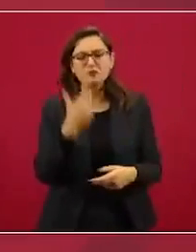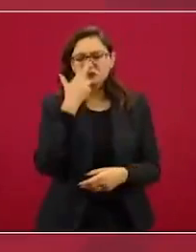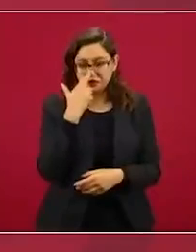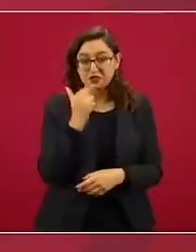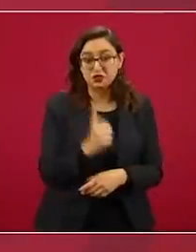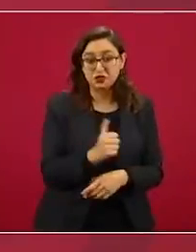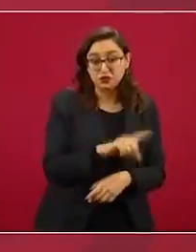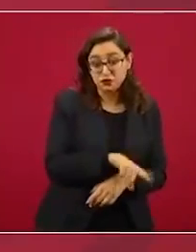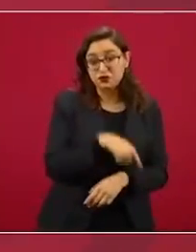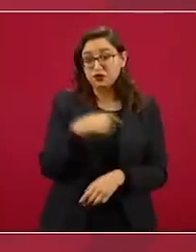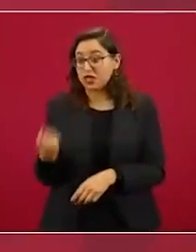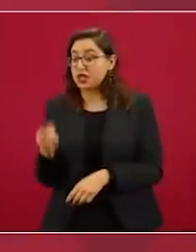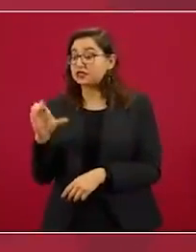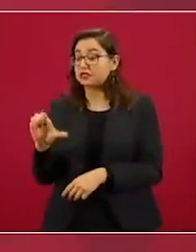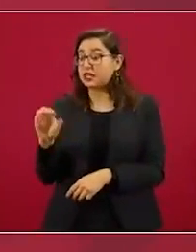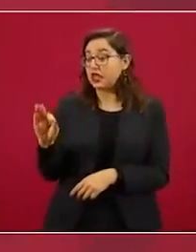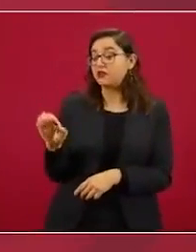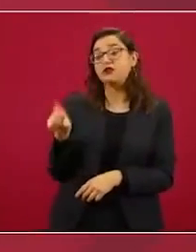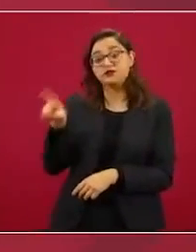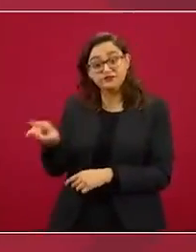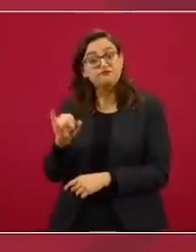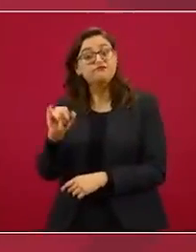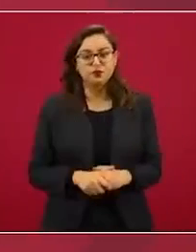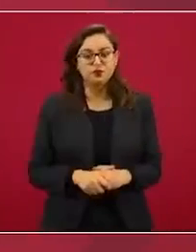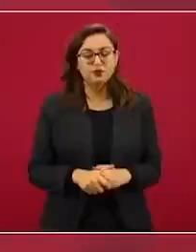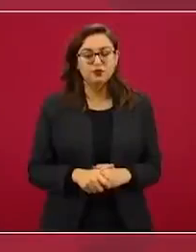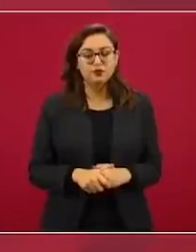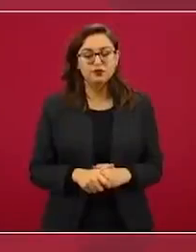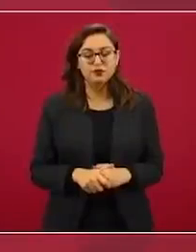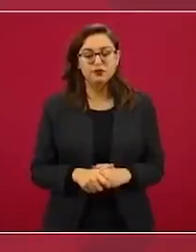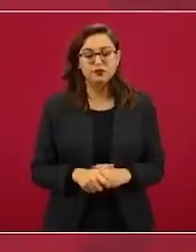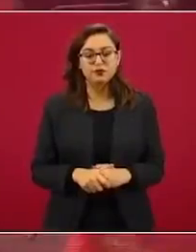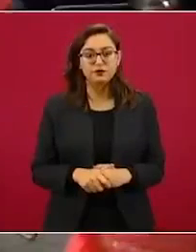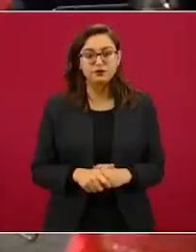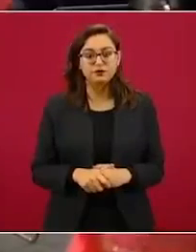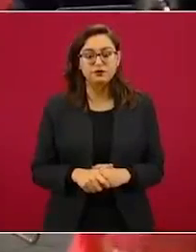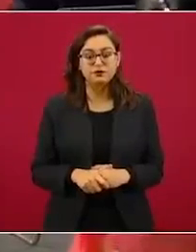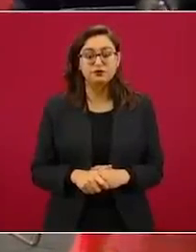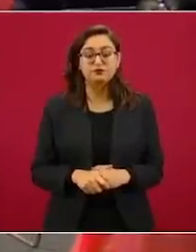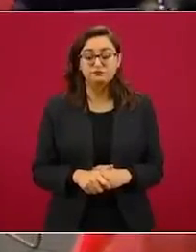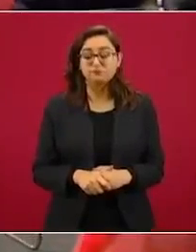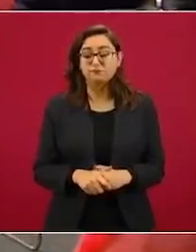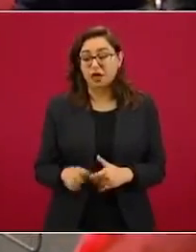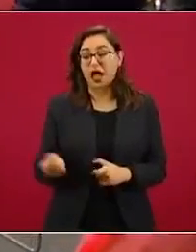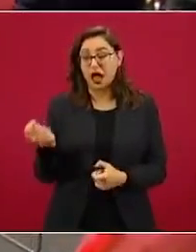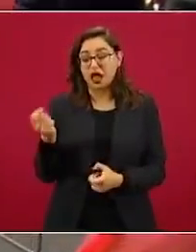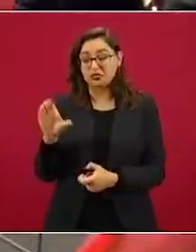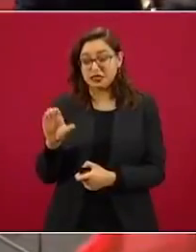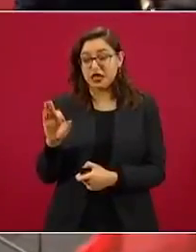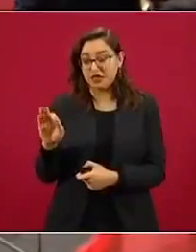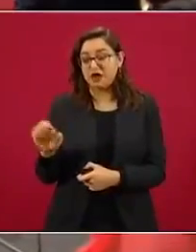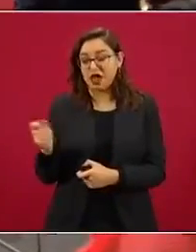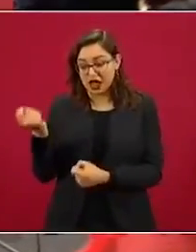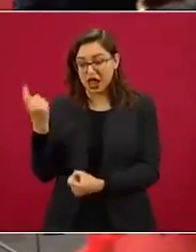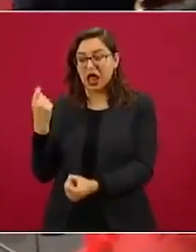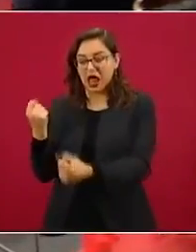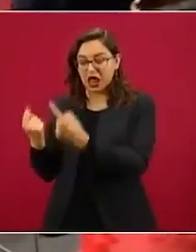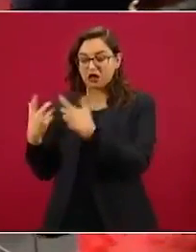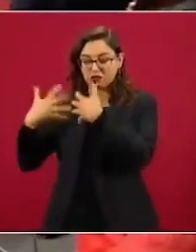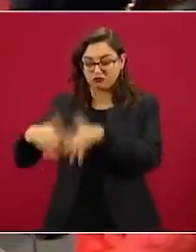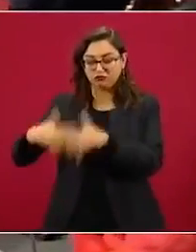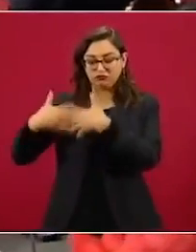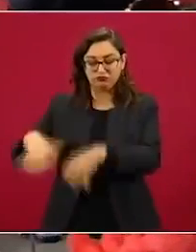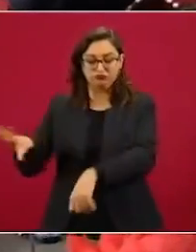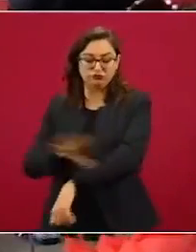de la Comisión Federal de Electricidad contaminan. Hay plantas de la Comisión Federal que contaminan porque ya